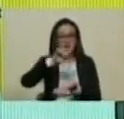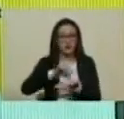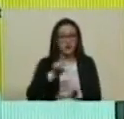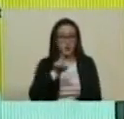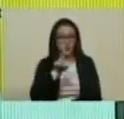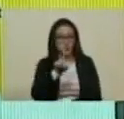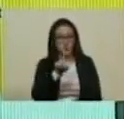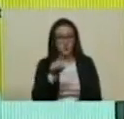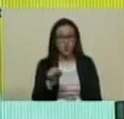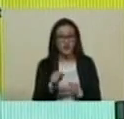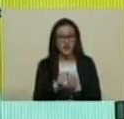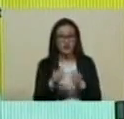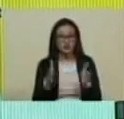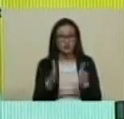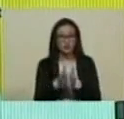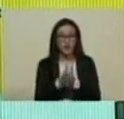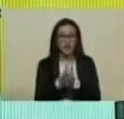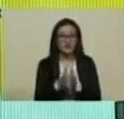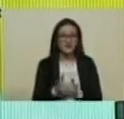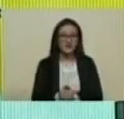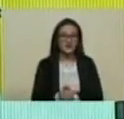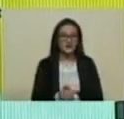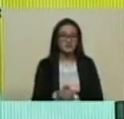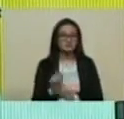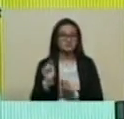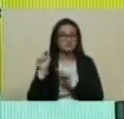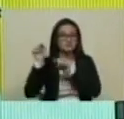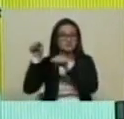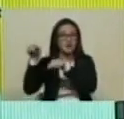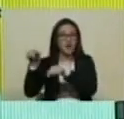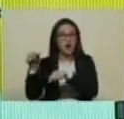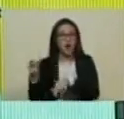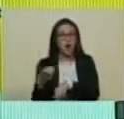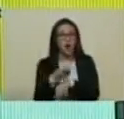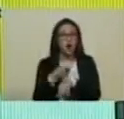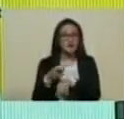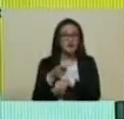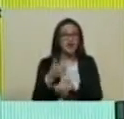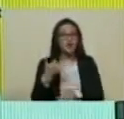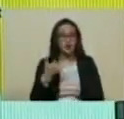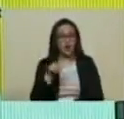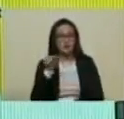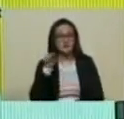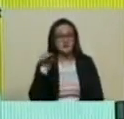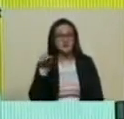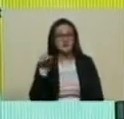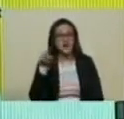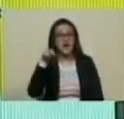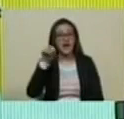Ponderosa, estado Anzoátegui. Allá está el gobernador al mando,